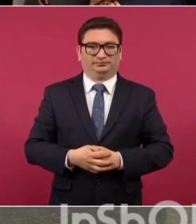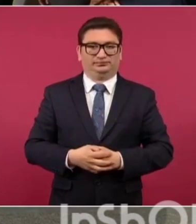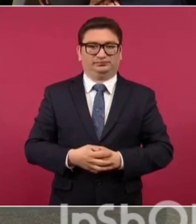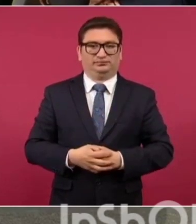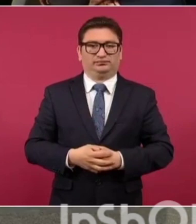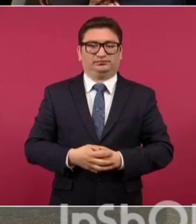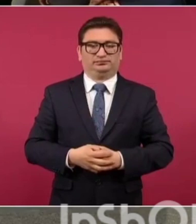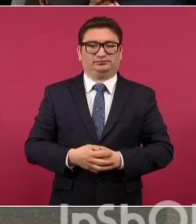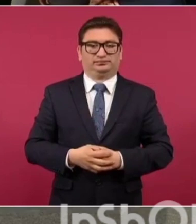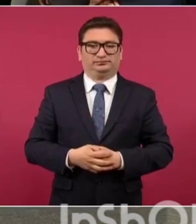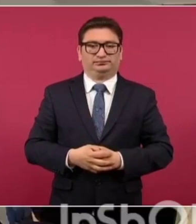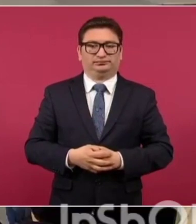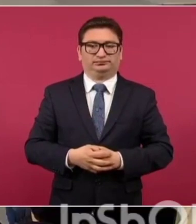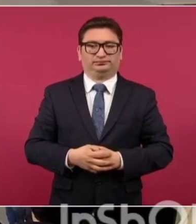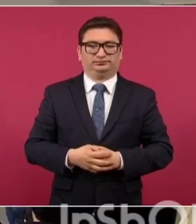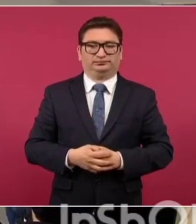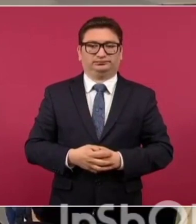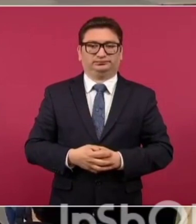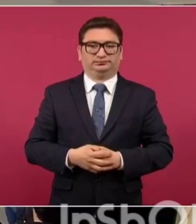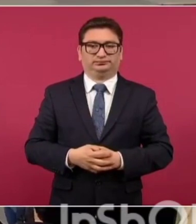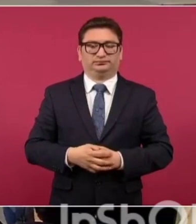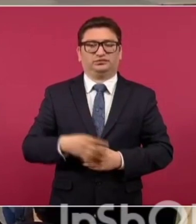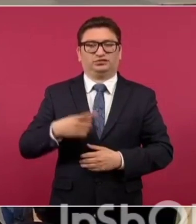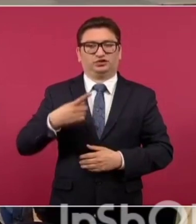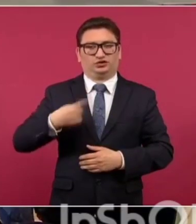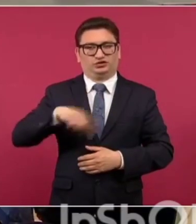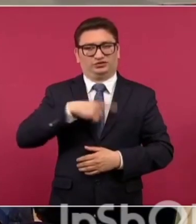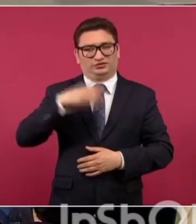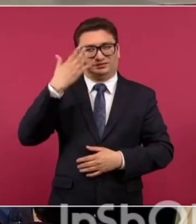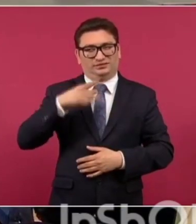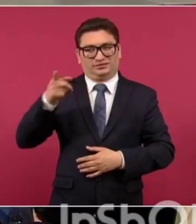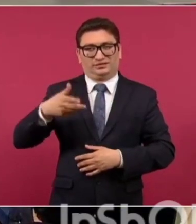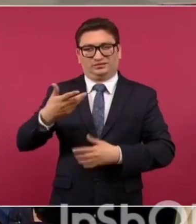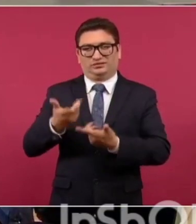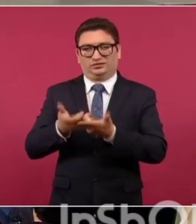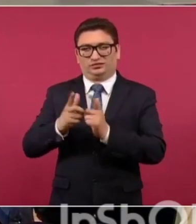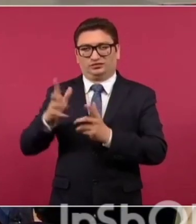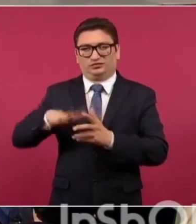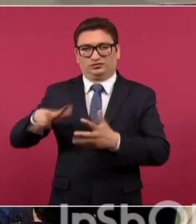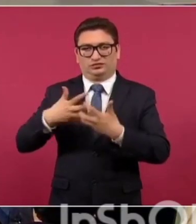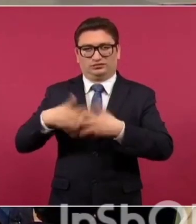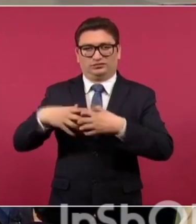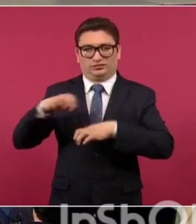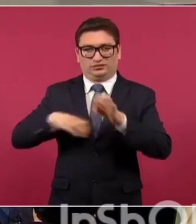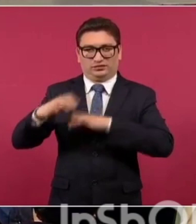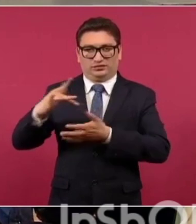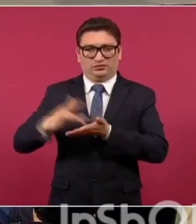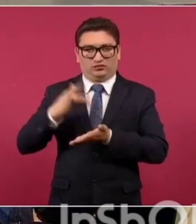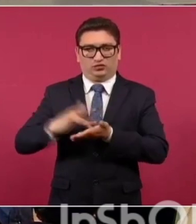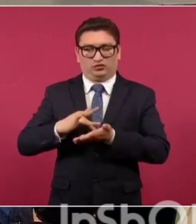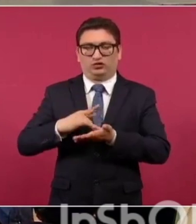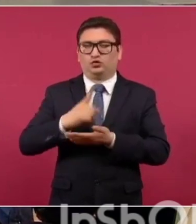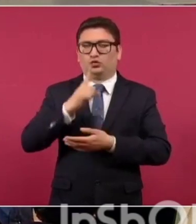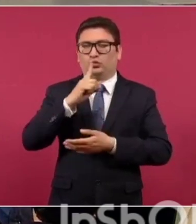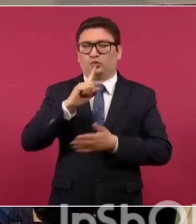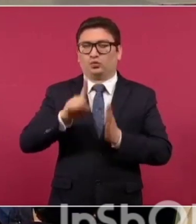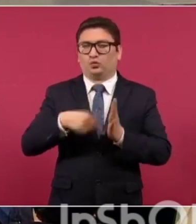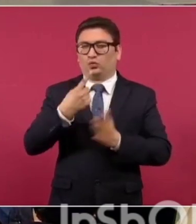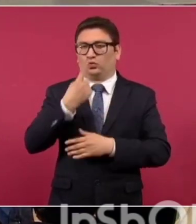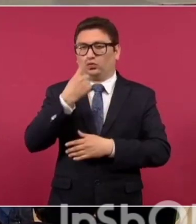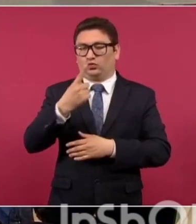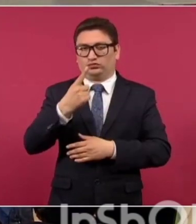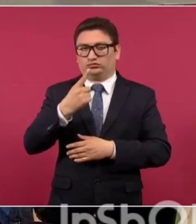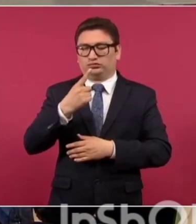Hemos contado con el apoyo del sector empresarial y solo en una ocasión no